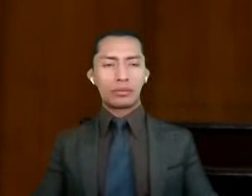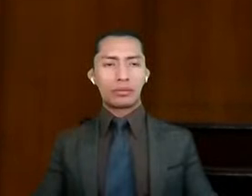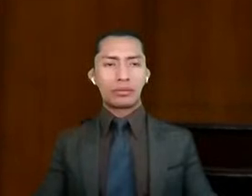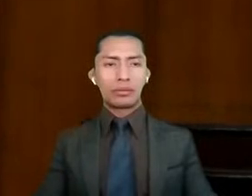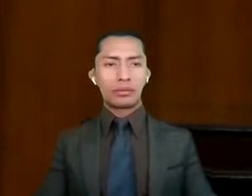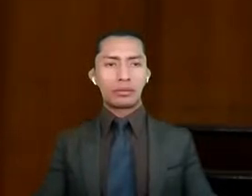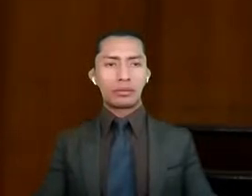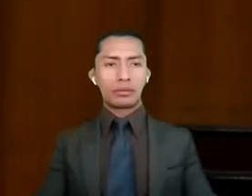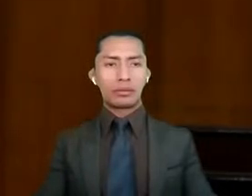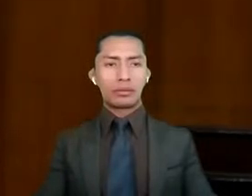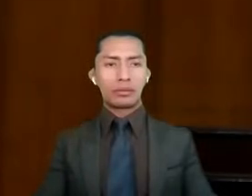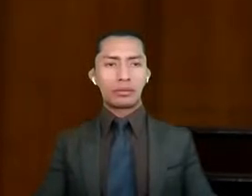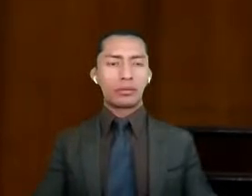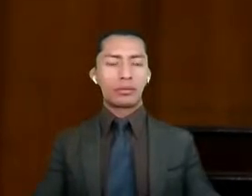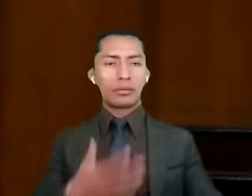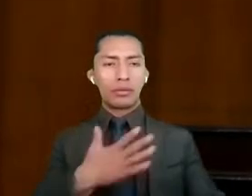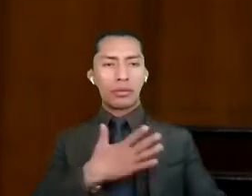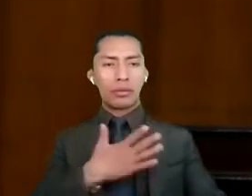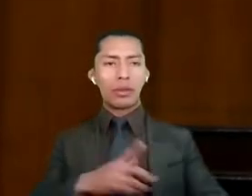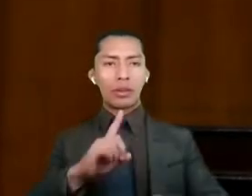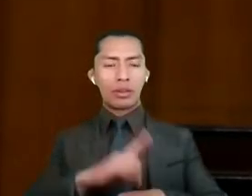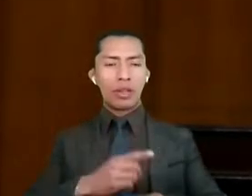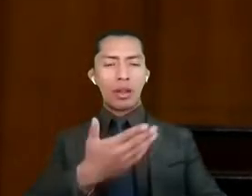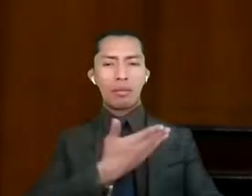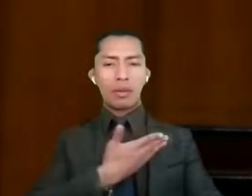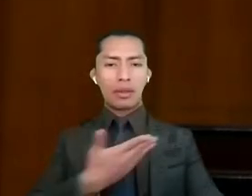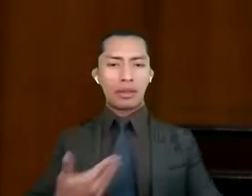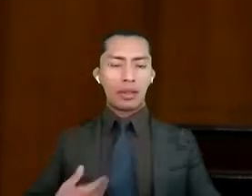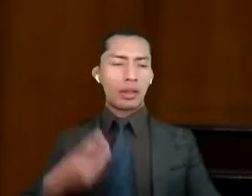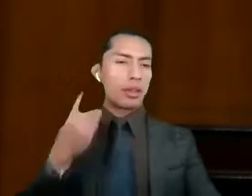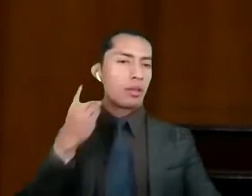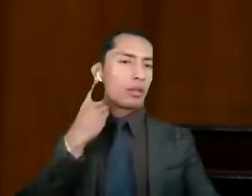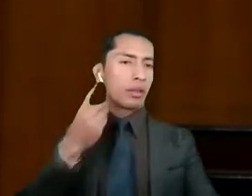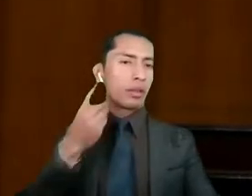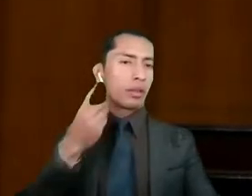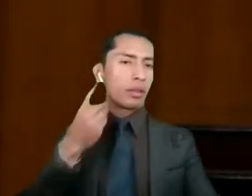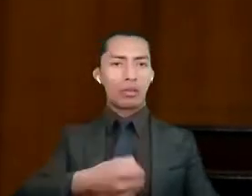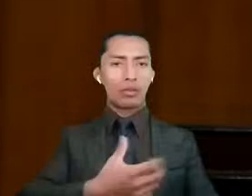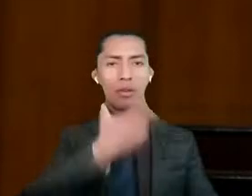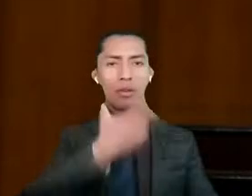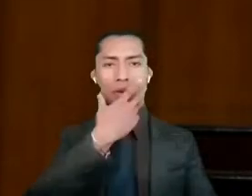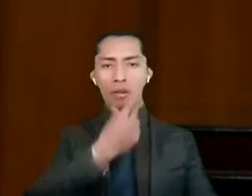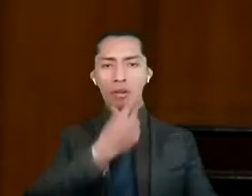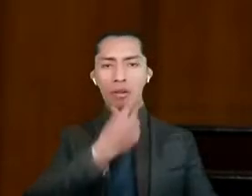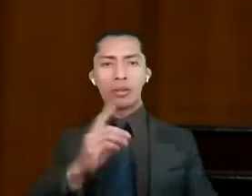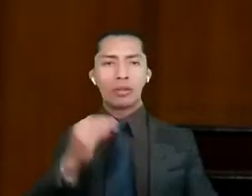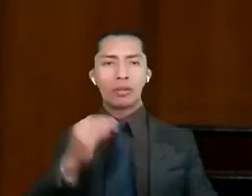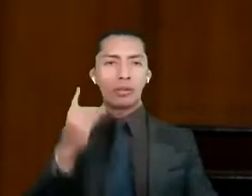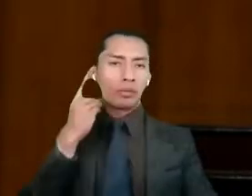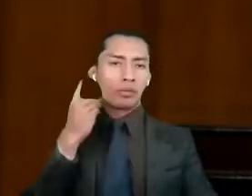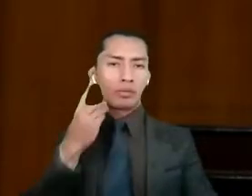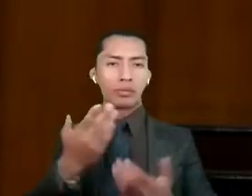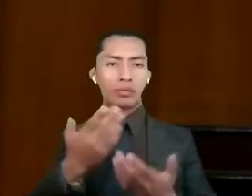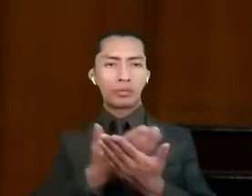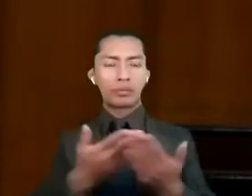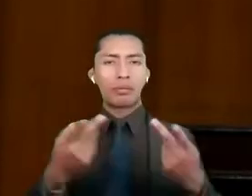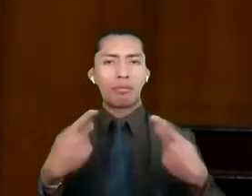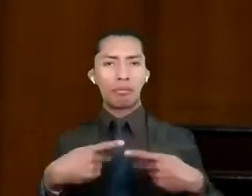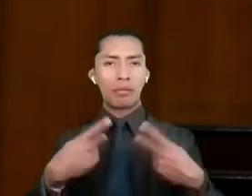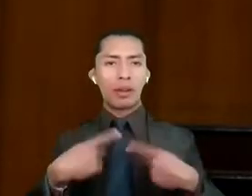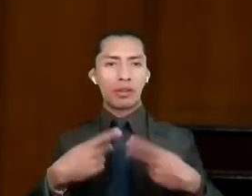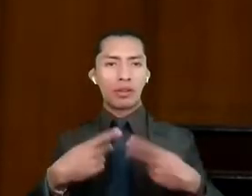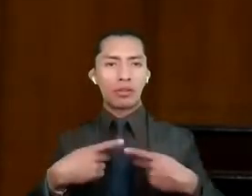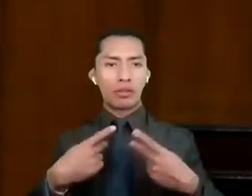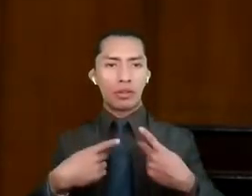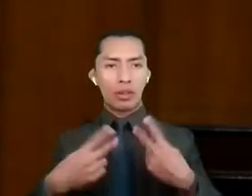Gracias, presidente. Diputado, saludo a las y los compañeros diputados, a las personas que nos